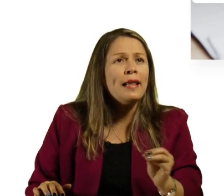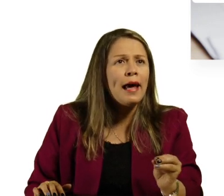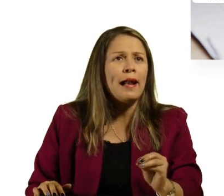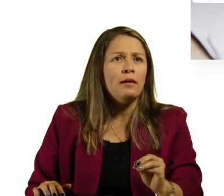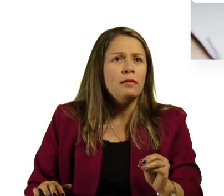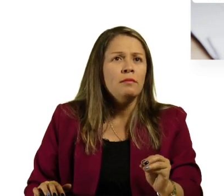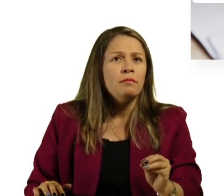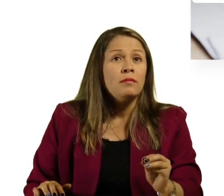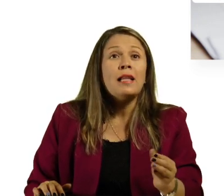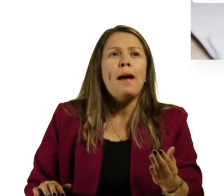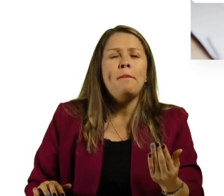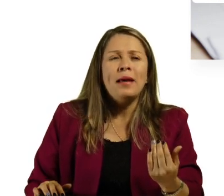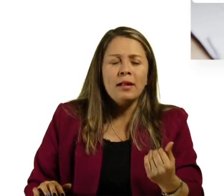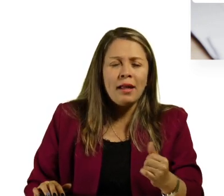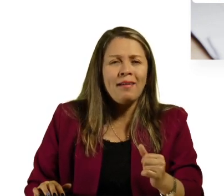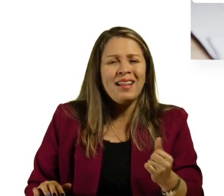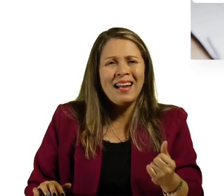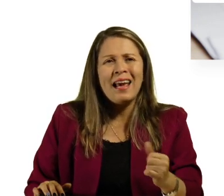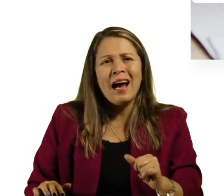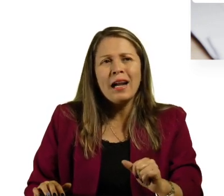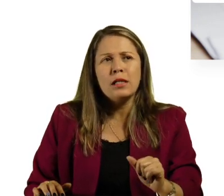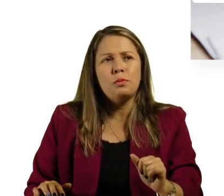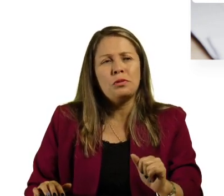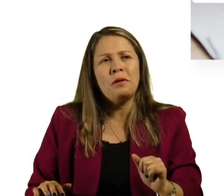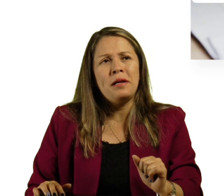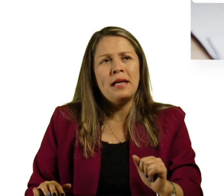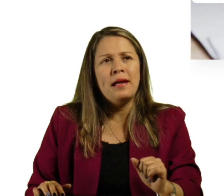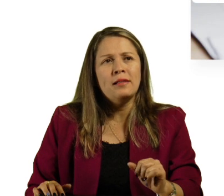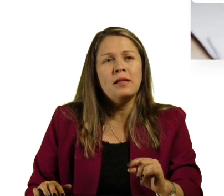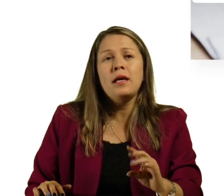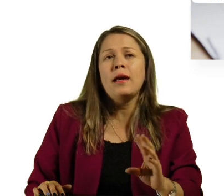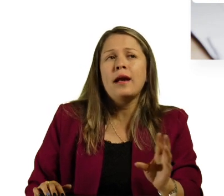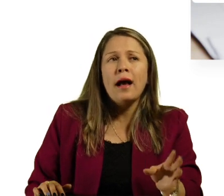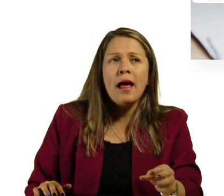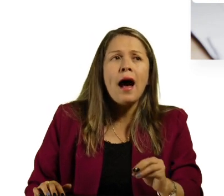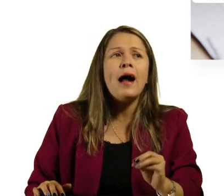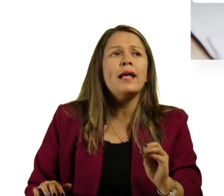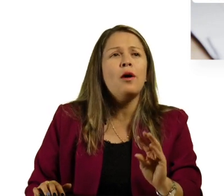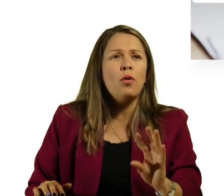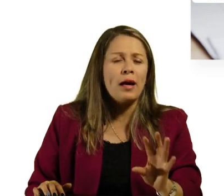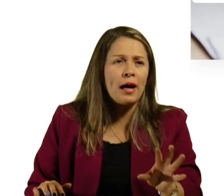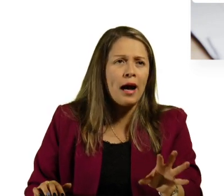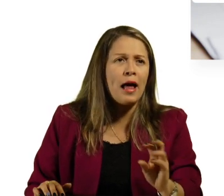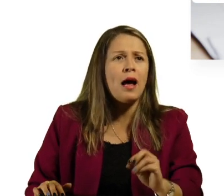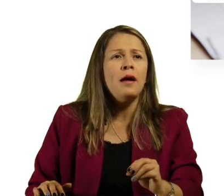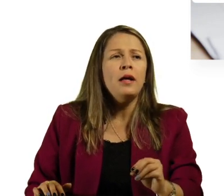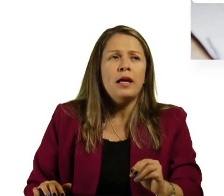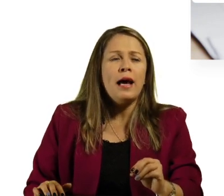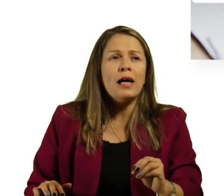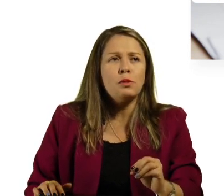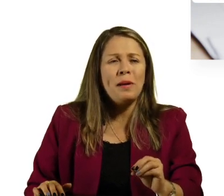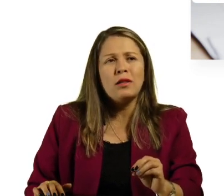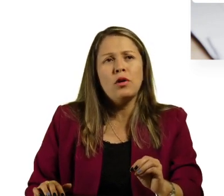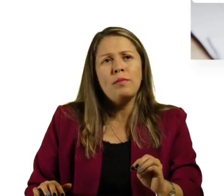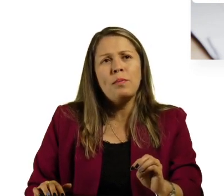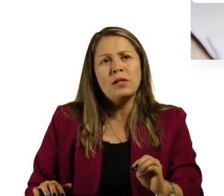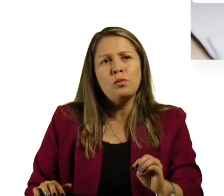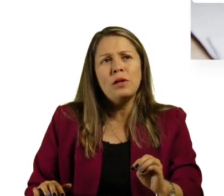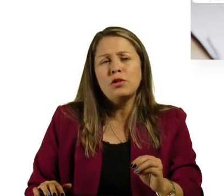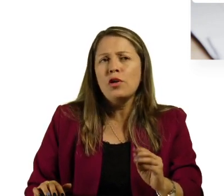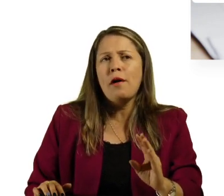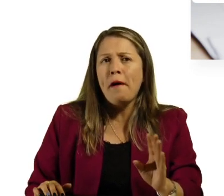Él lidera. También debe delegar responsabilidades. Y en cada área o en cada aspecto